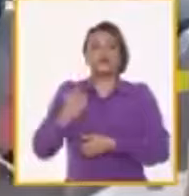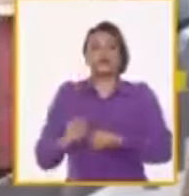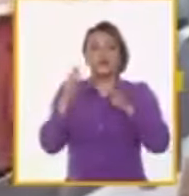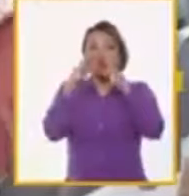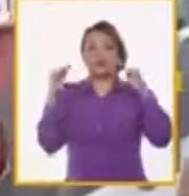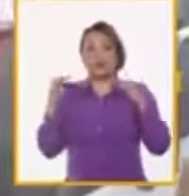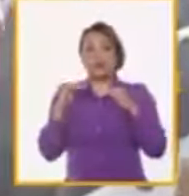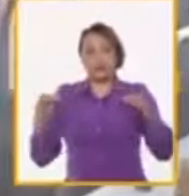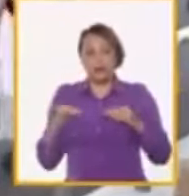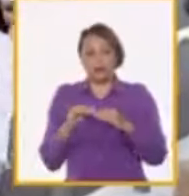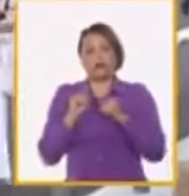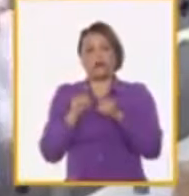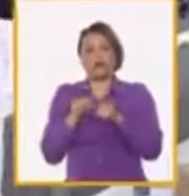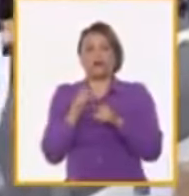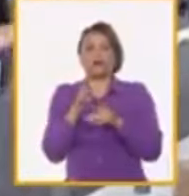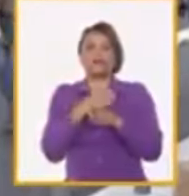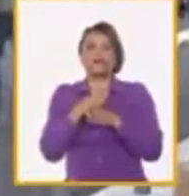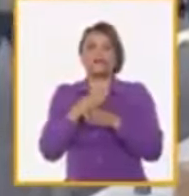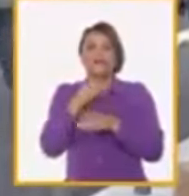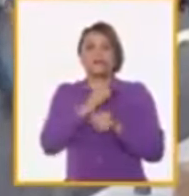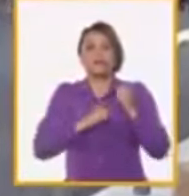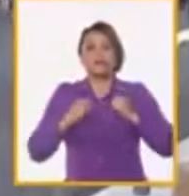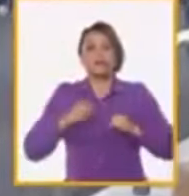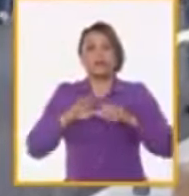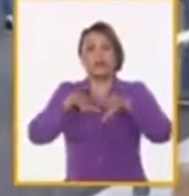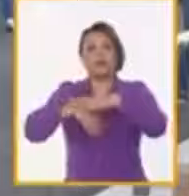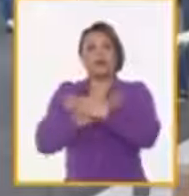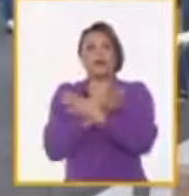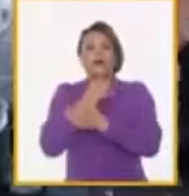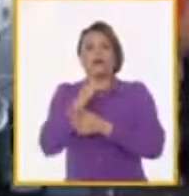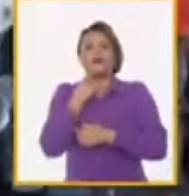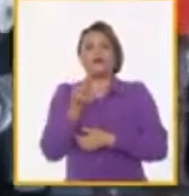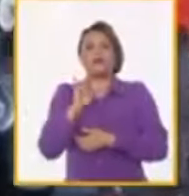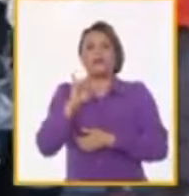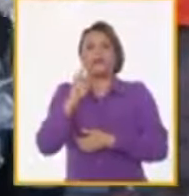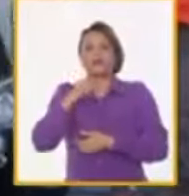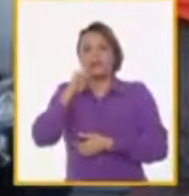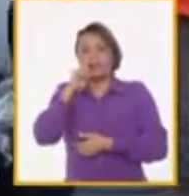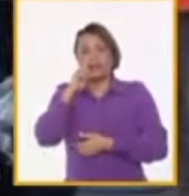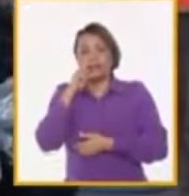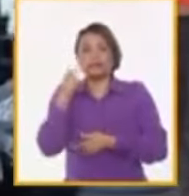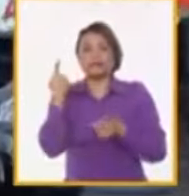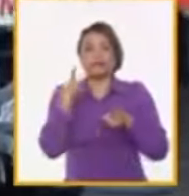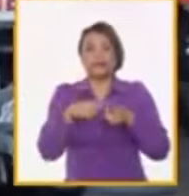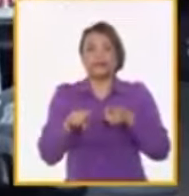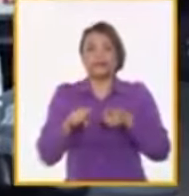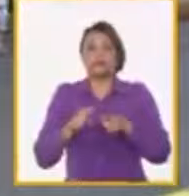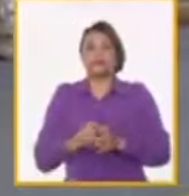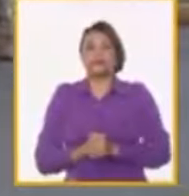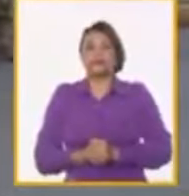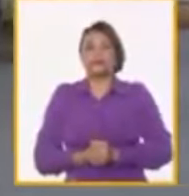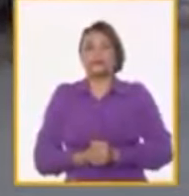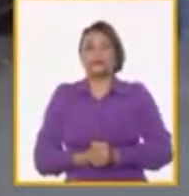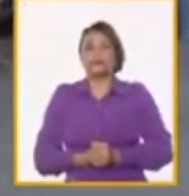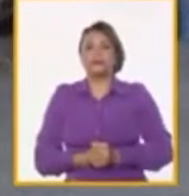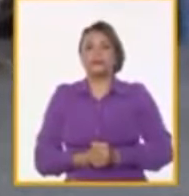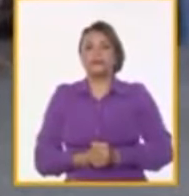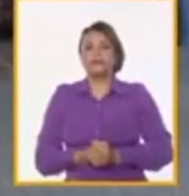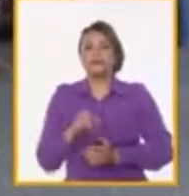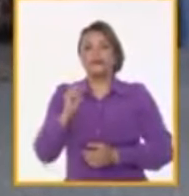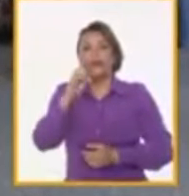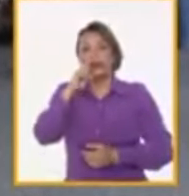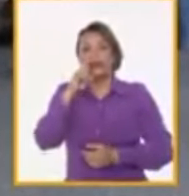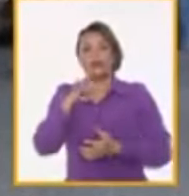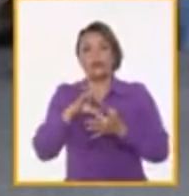de Bekaa. Entre los heridos está el embajador iraní en la capital libanesa, Mojtaba Amani. La ONG